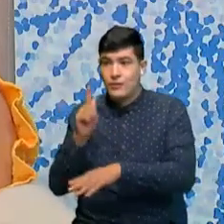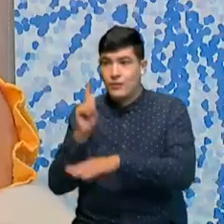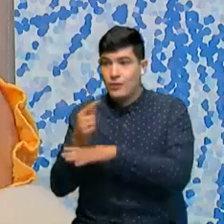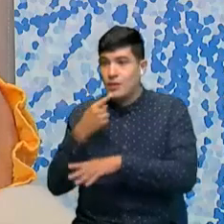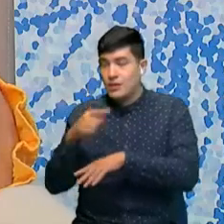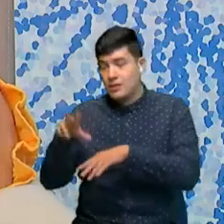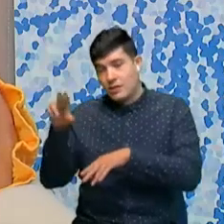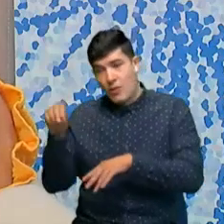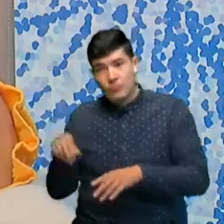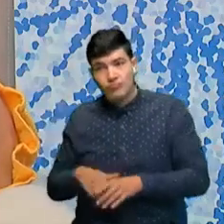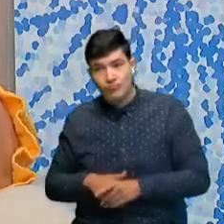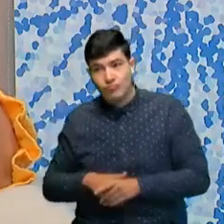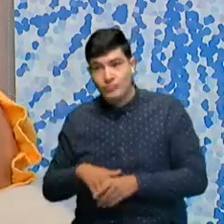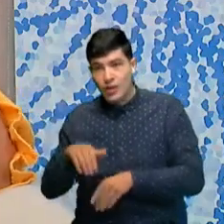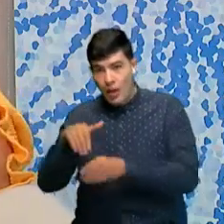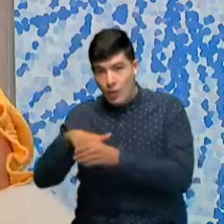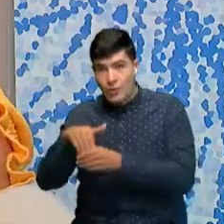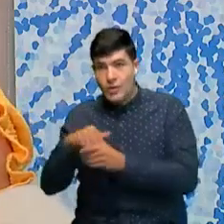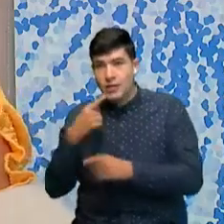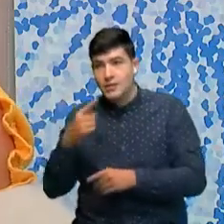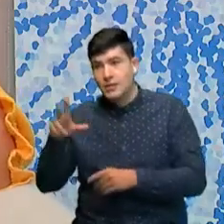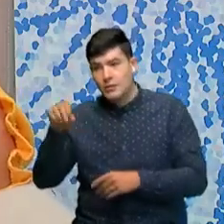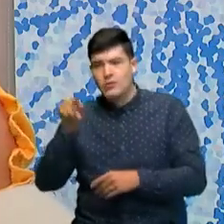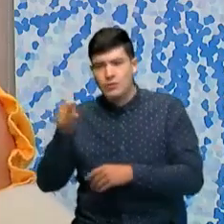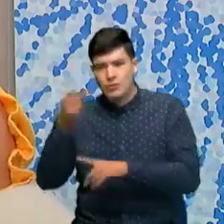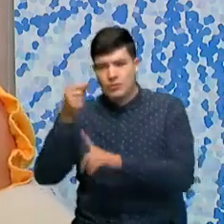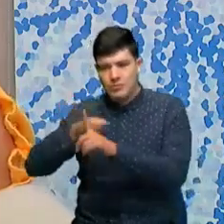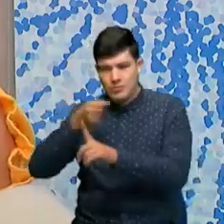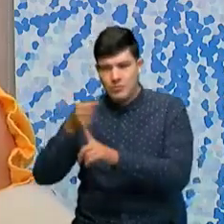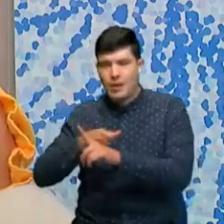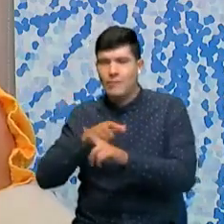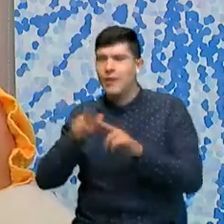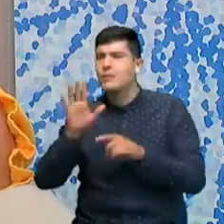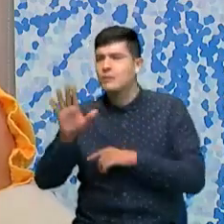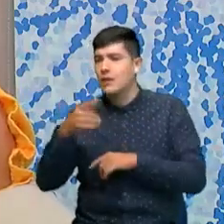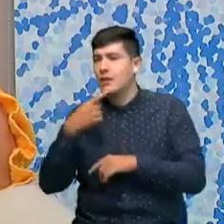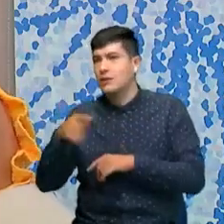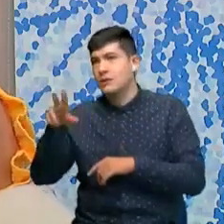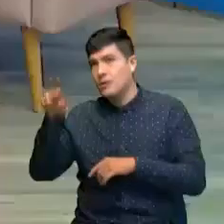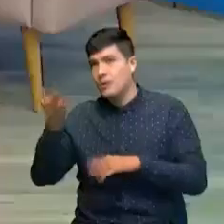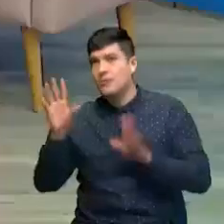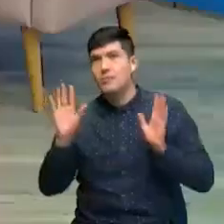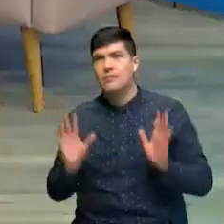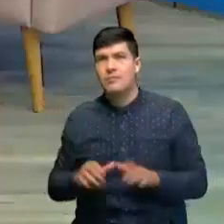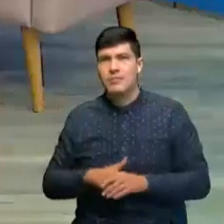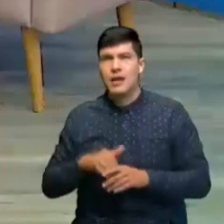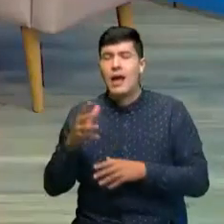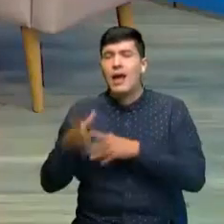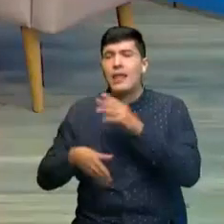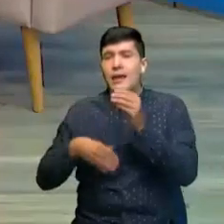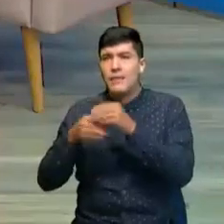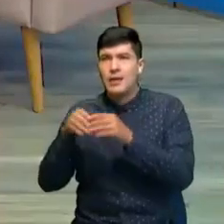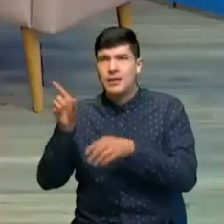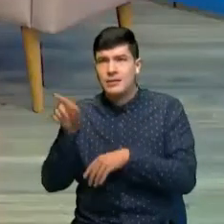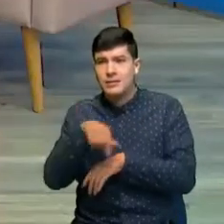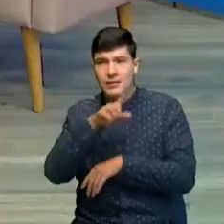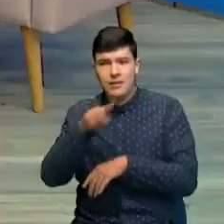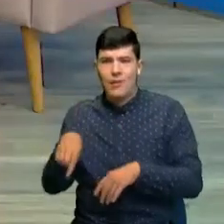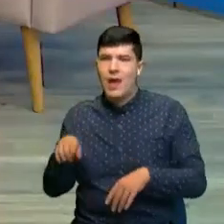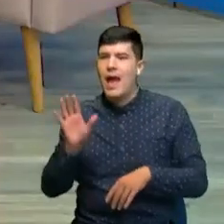decir que no, ¿sí? Entonces haga el intento, hágale, pero sí, el fondo sí, sí, le sí, puede decir sería que no. Bueno y que nos y contara. Ahí sí no